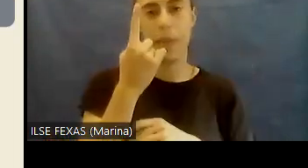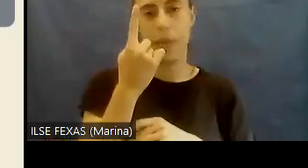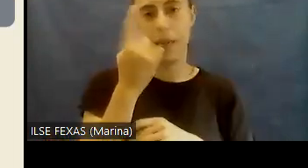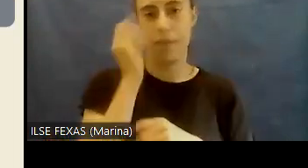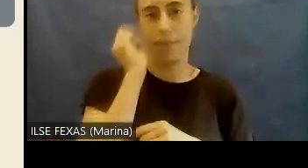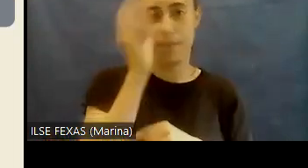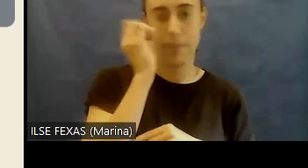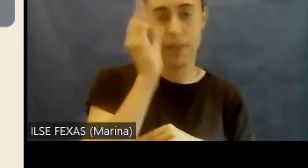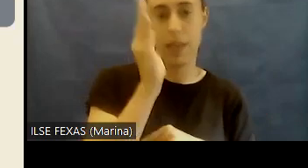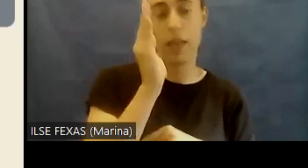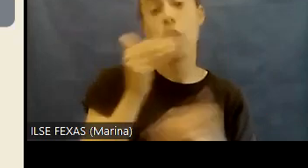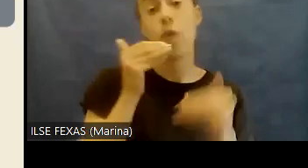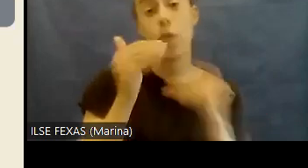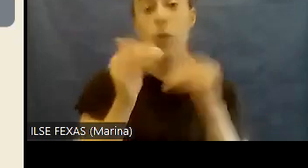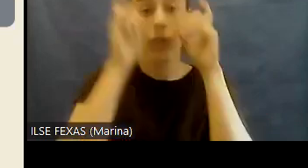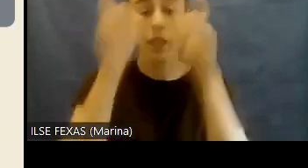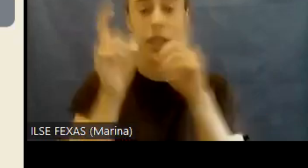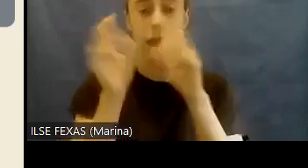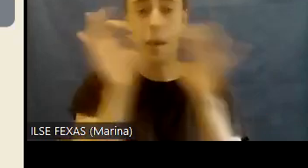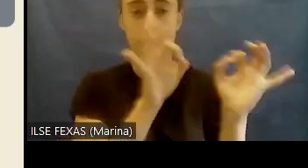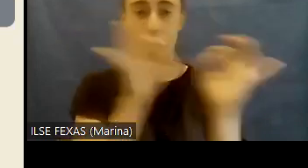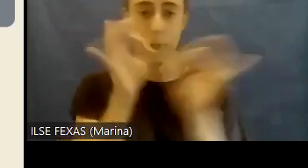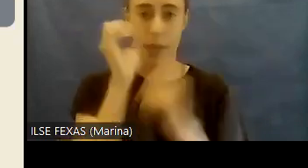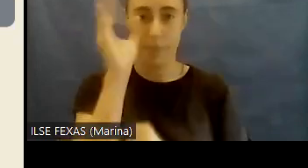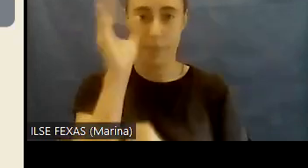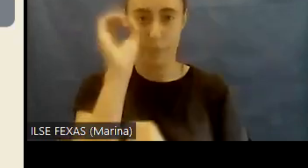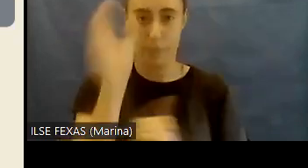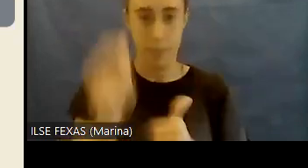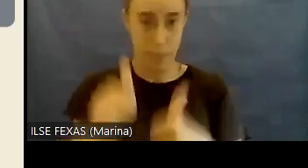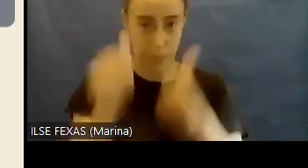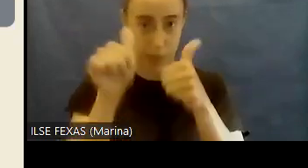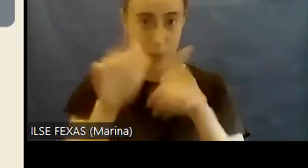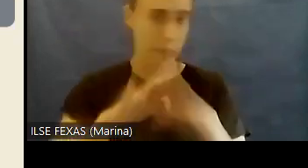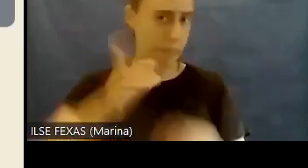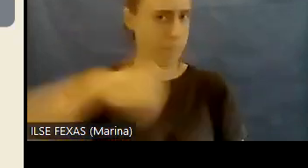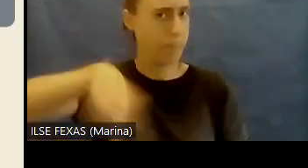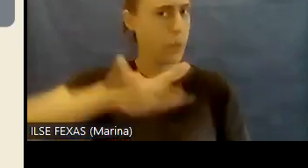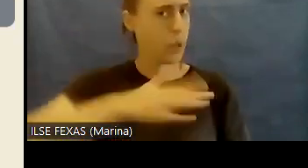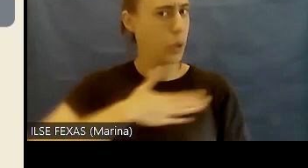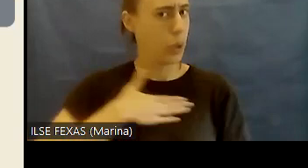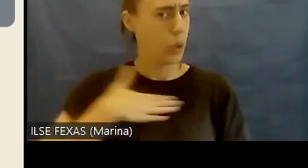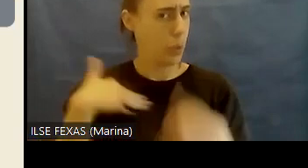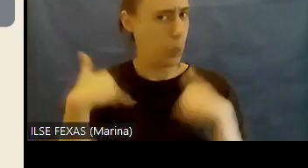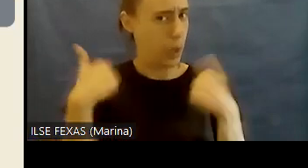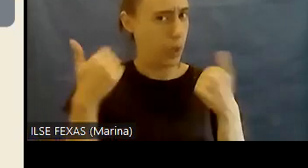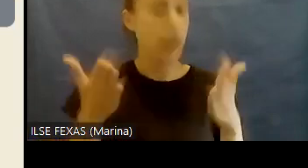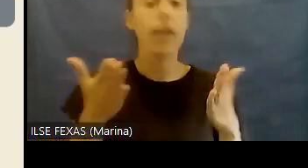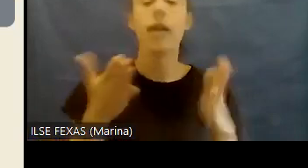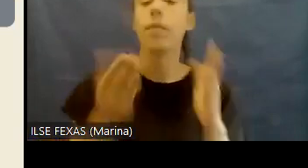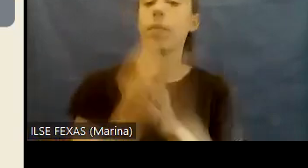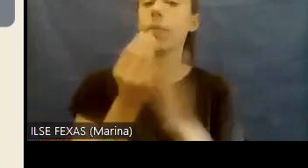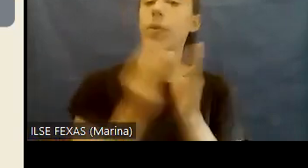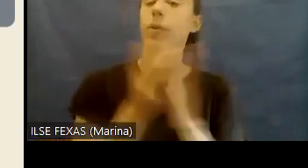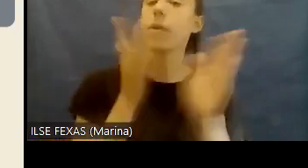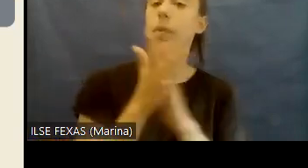prepararos alguna más para que la podáis utilizar cuando queráis explicar pues todos los productos que tienen que ver con